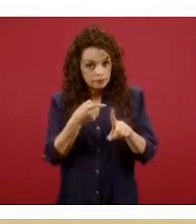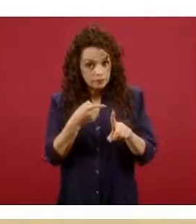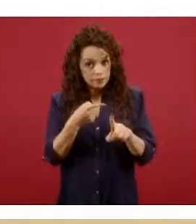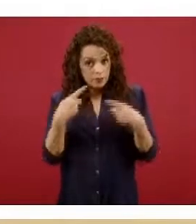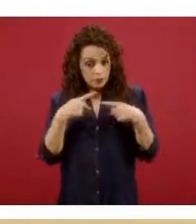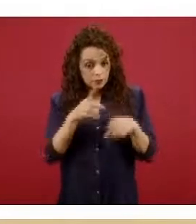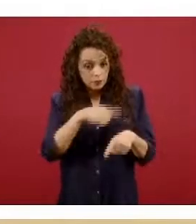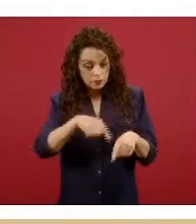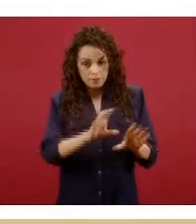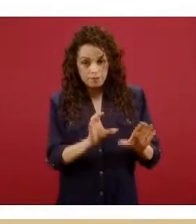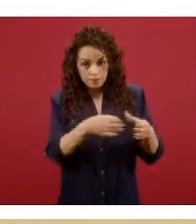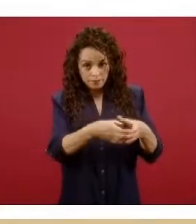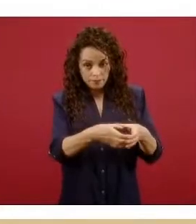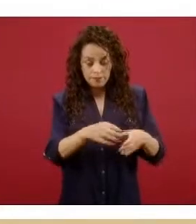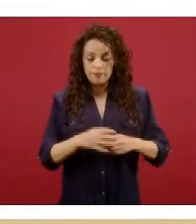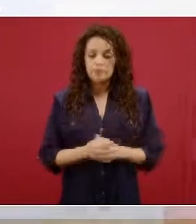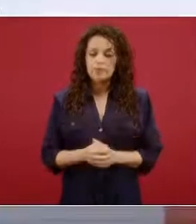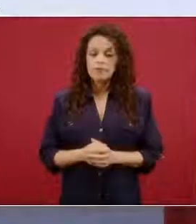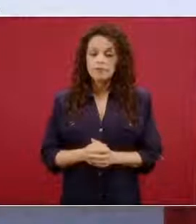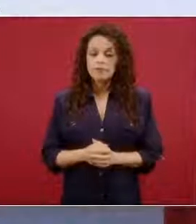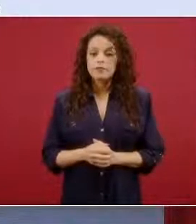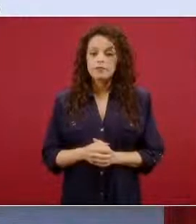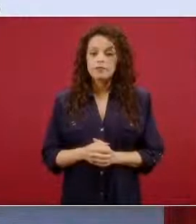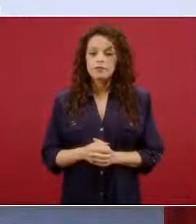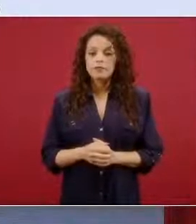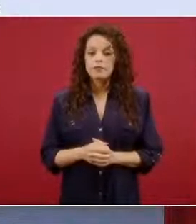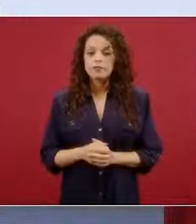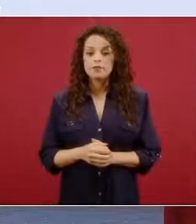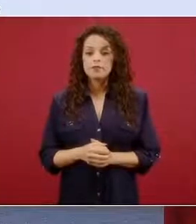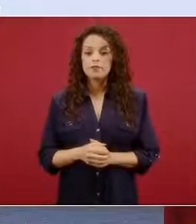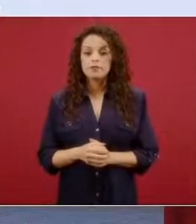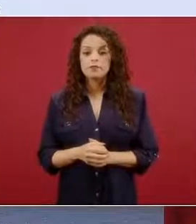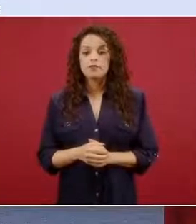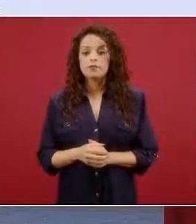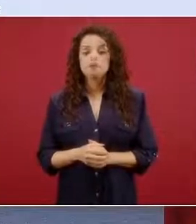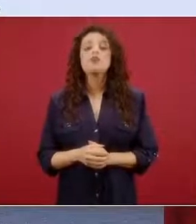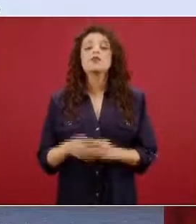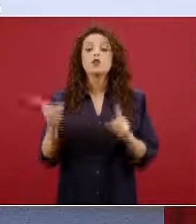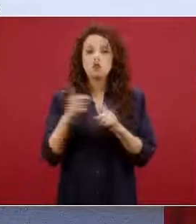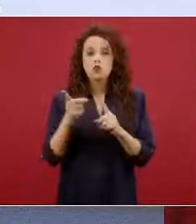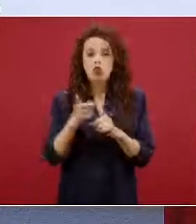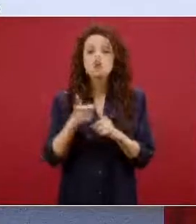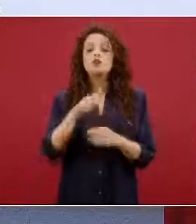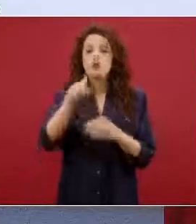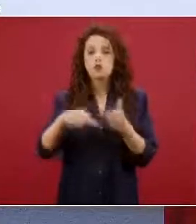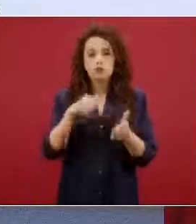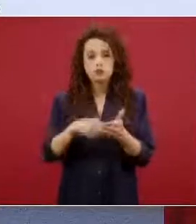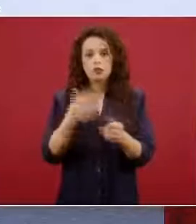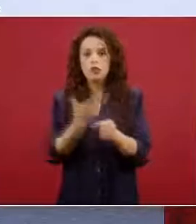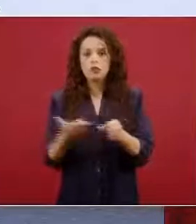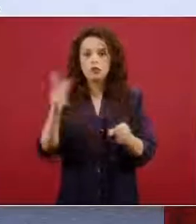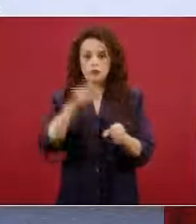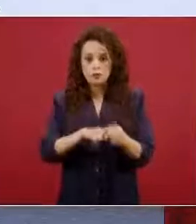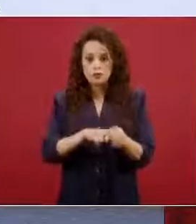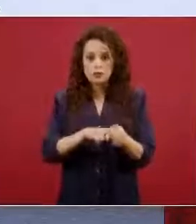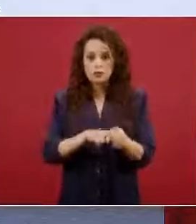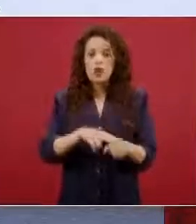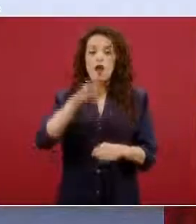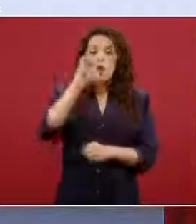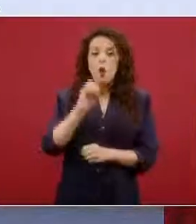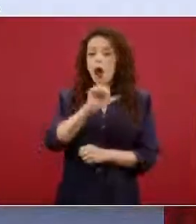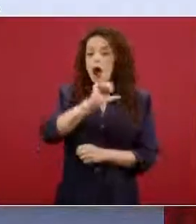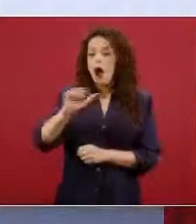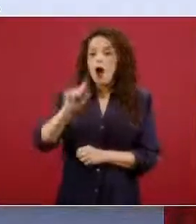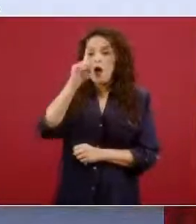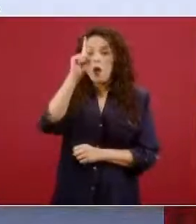y primeros respondientes, reservado para personal de salud en áreas hospitalarias COVID-19. Mismo concepto.